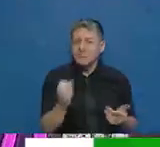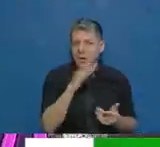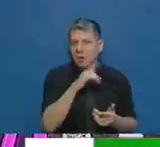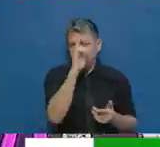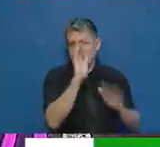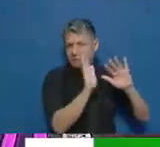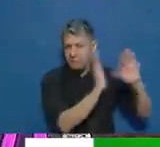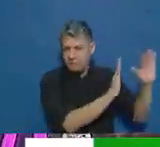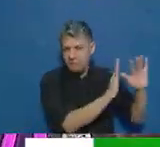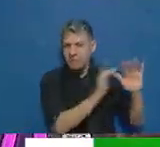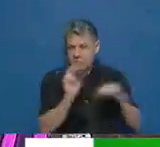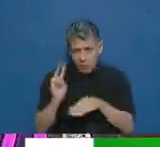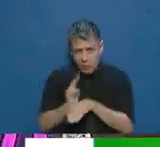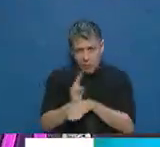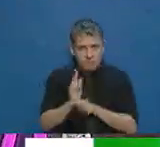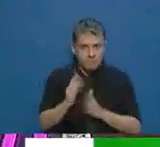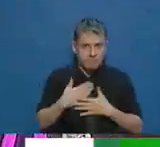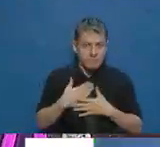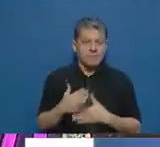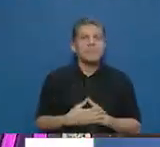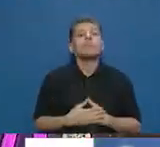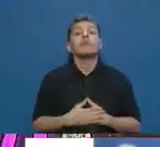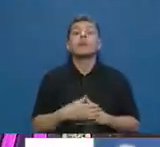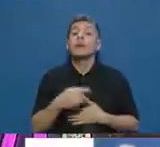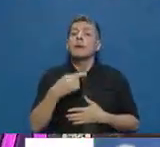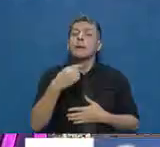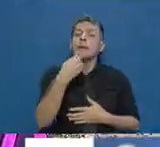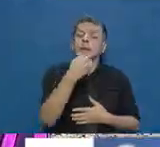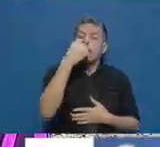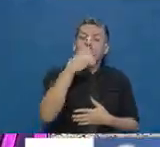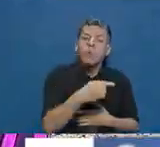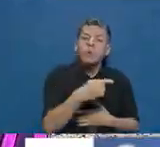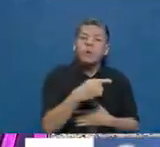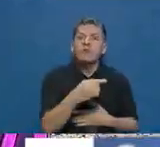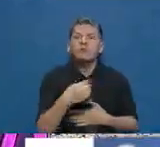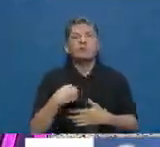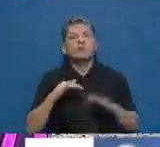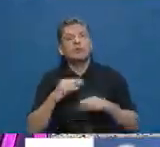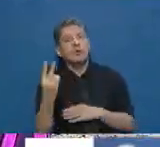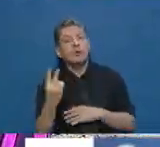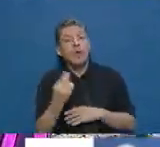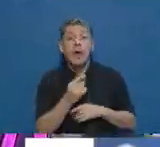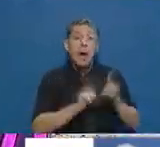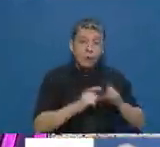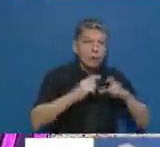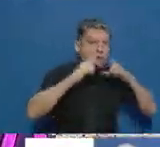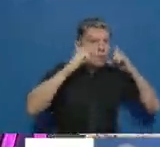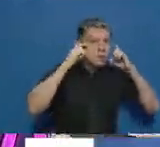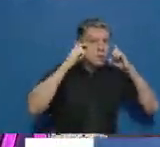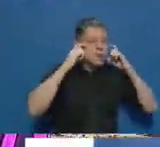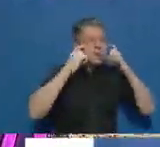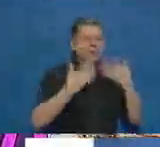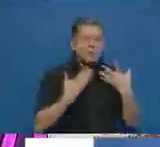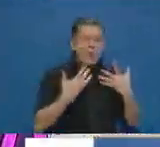tampoco los... La última, yo he pensado en todas las situaciones, lo que puede pasar con el barbijo. Hay muchos que por la incomodidad lo que hacen es bajárselo un